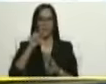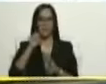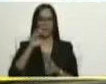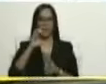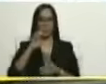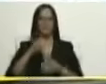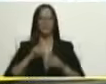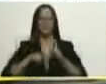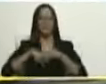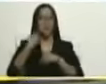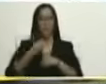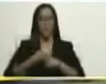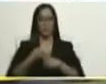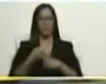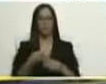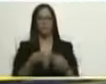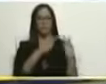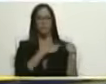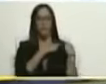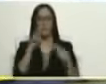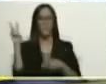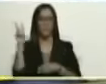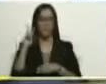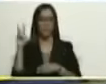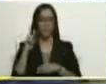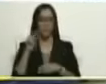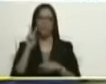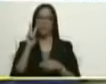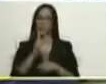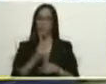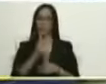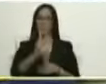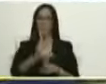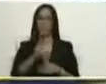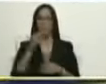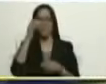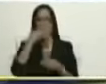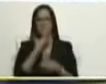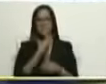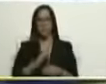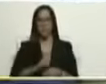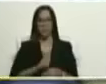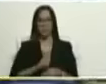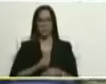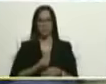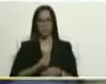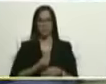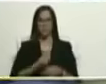Y luego nos toca en Venezuela, 2 y 3 de diciembre del